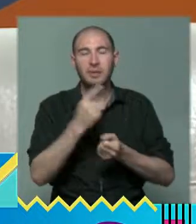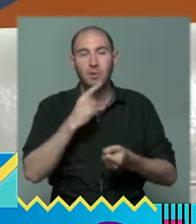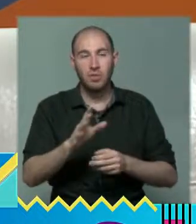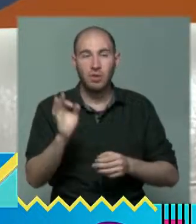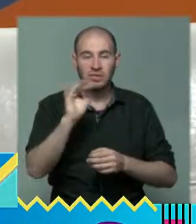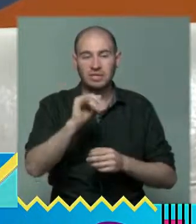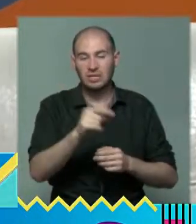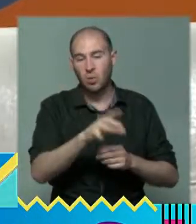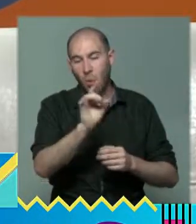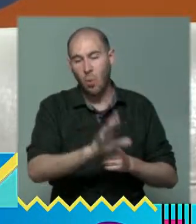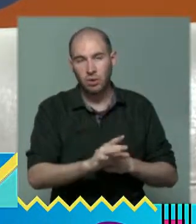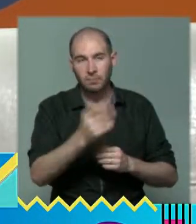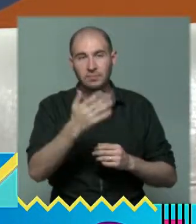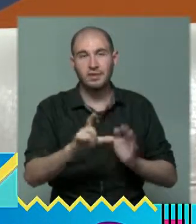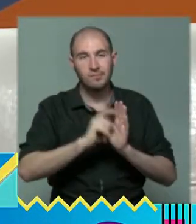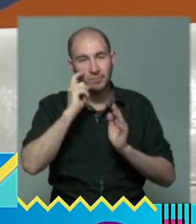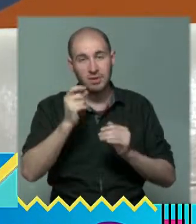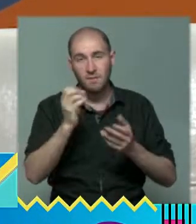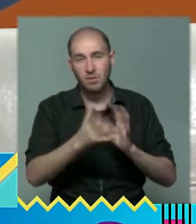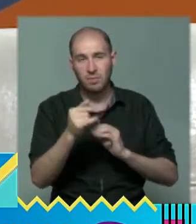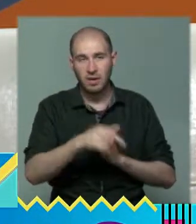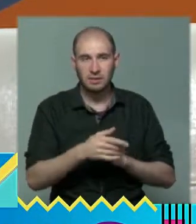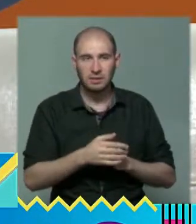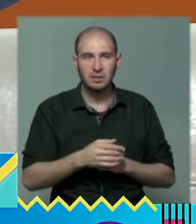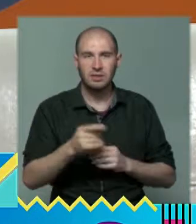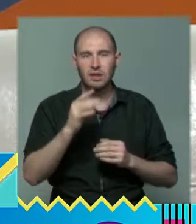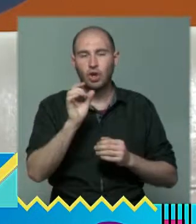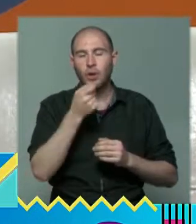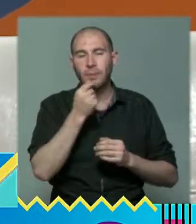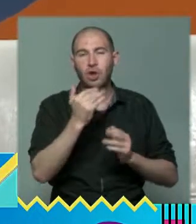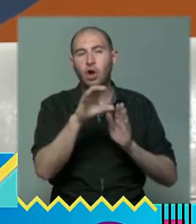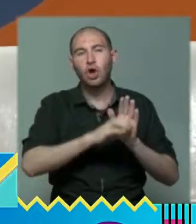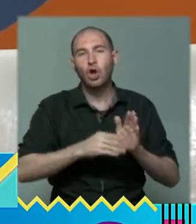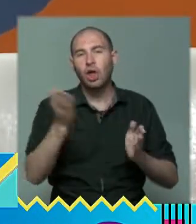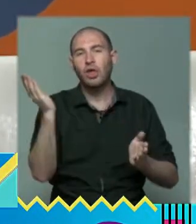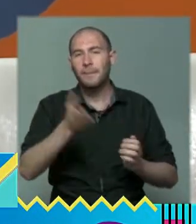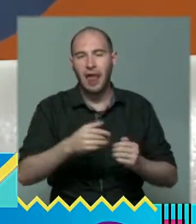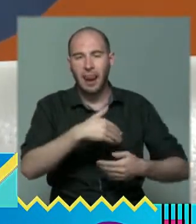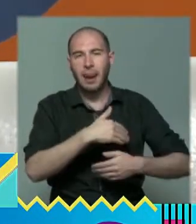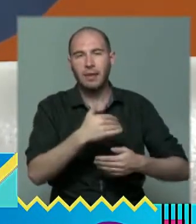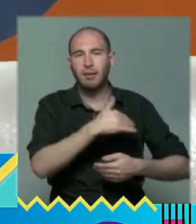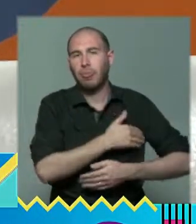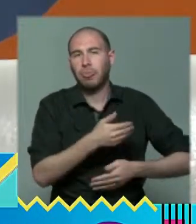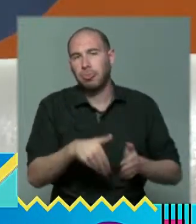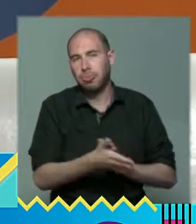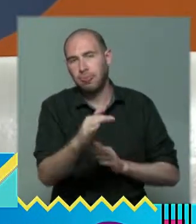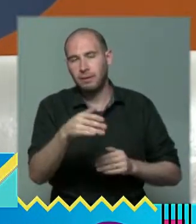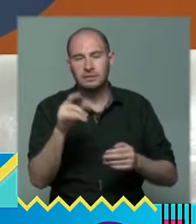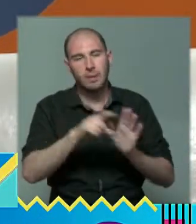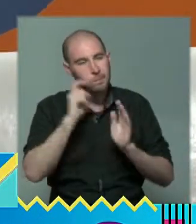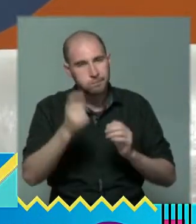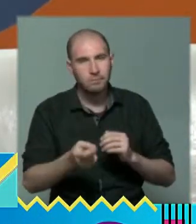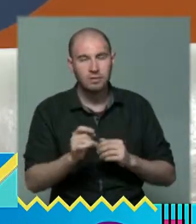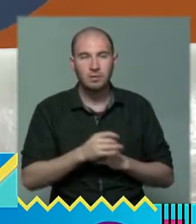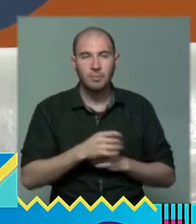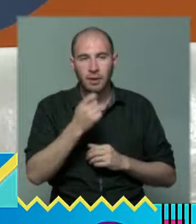sin libertad condicional, la persona que lleva adelante un delito como esto no está pensando, no lleva un código penal debajo del brazo mientras comete una agresión